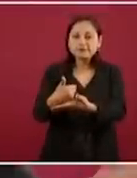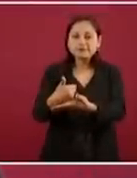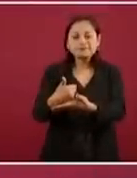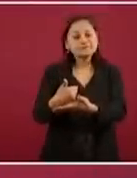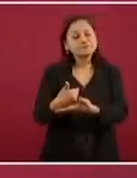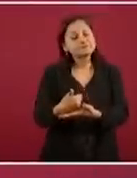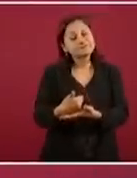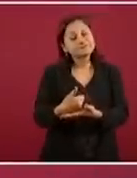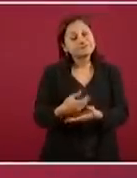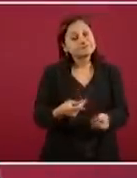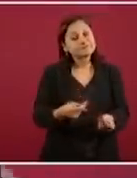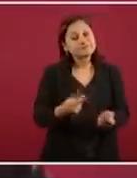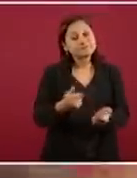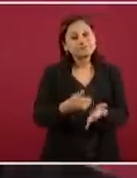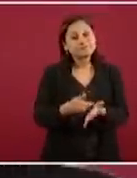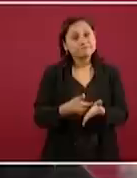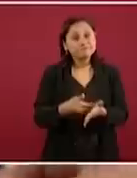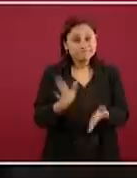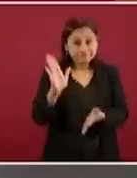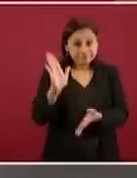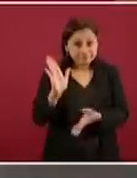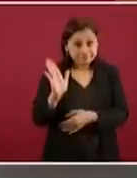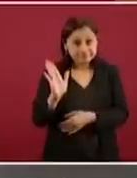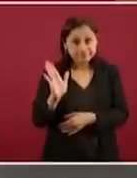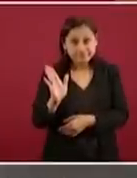se va y puede ser